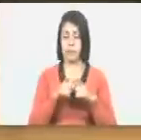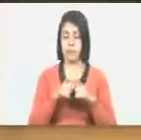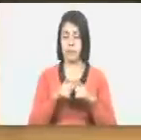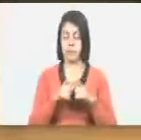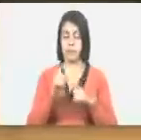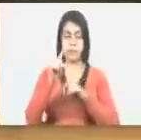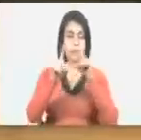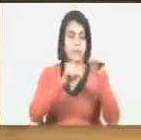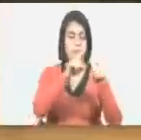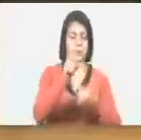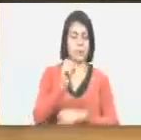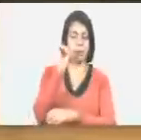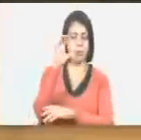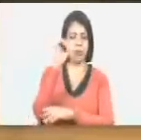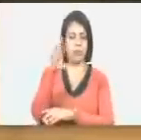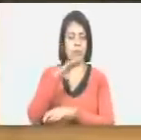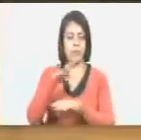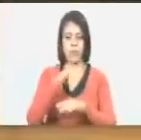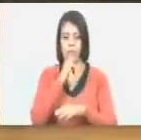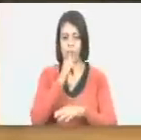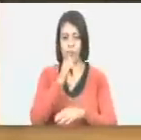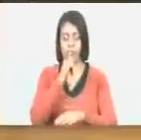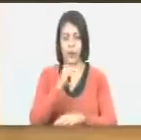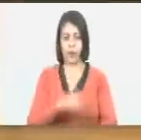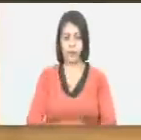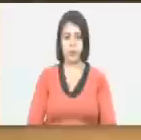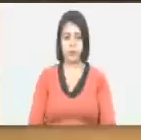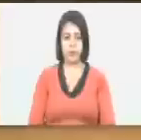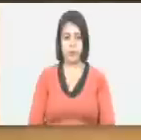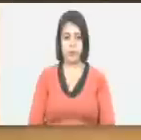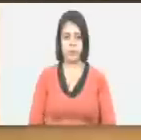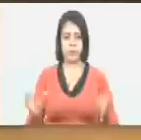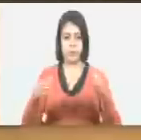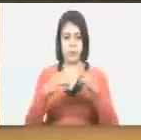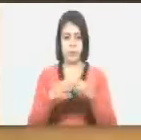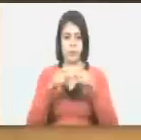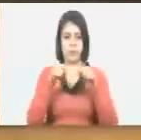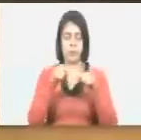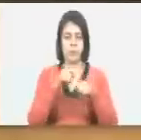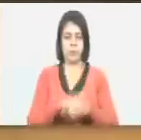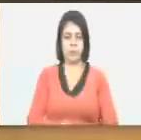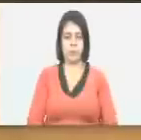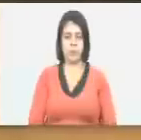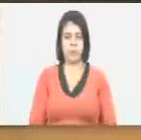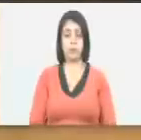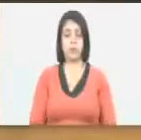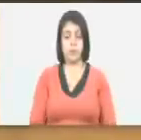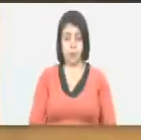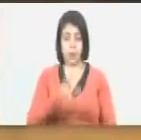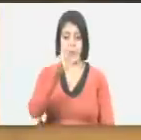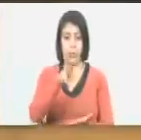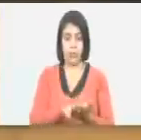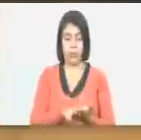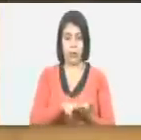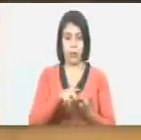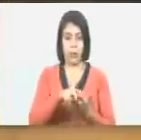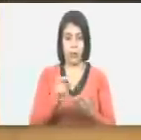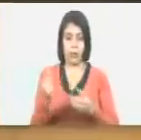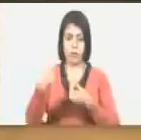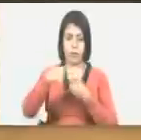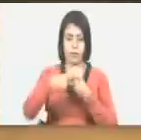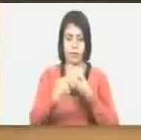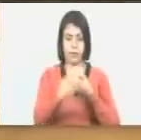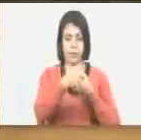de este segmento de la sesión de la Asamblea, informar de la conformación y ratificación de los